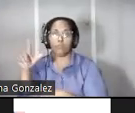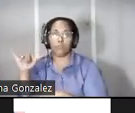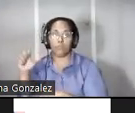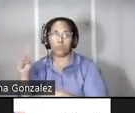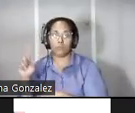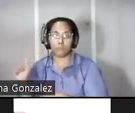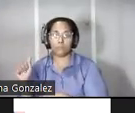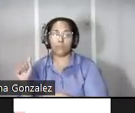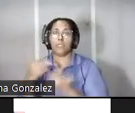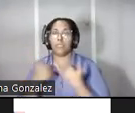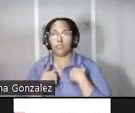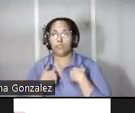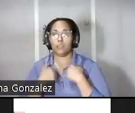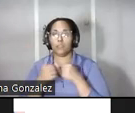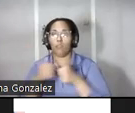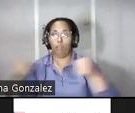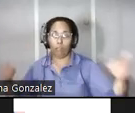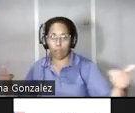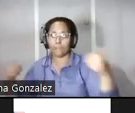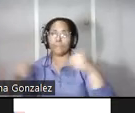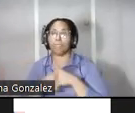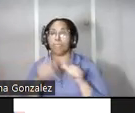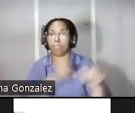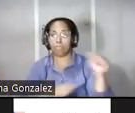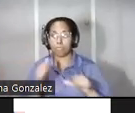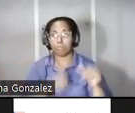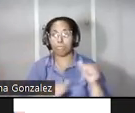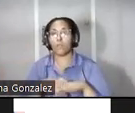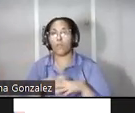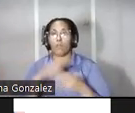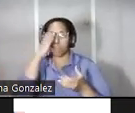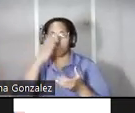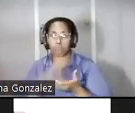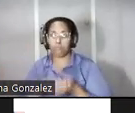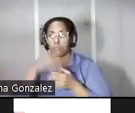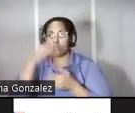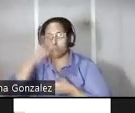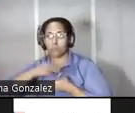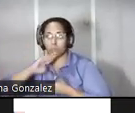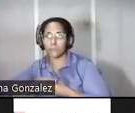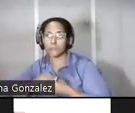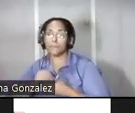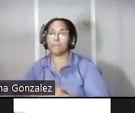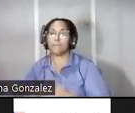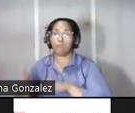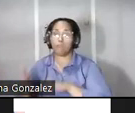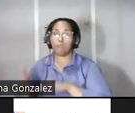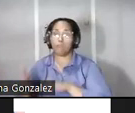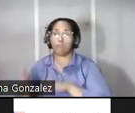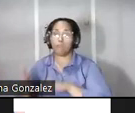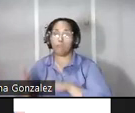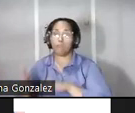Eloísa es que han tenido una larga relación con su esposo e hijos, han sufrido una pérdida significativa por muerte